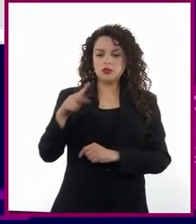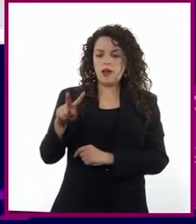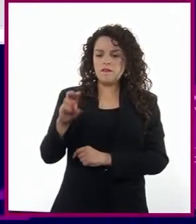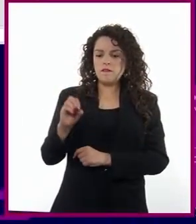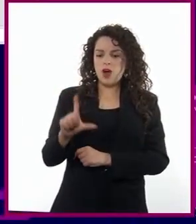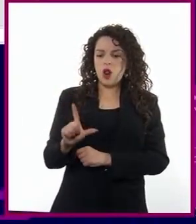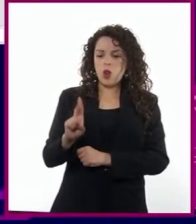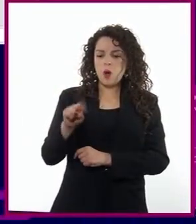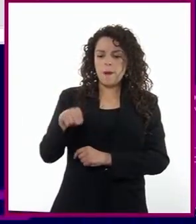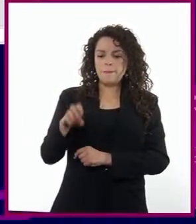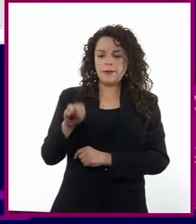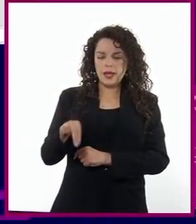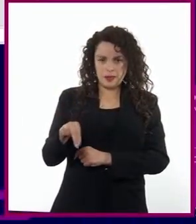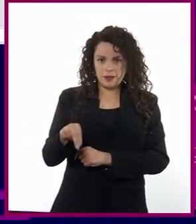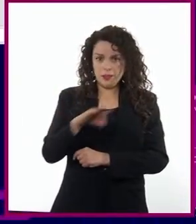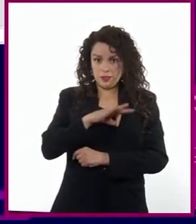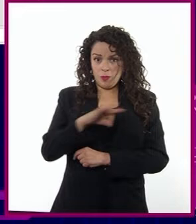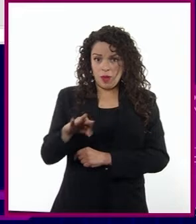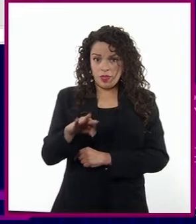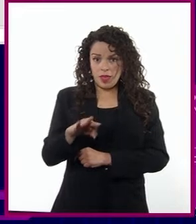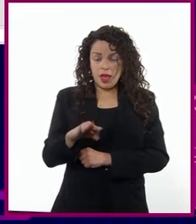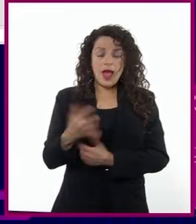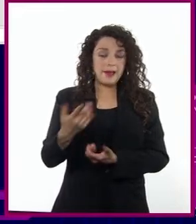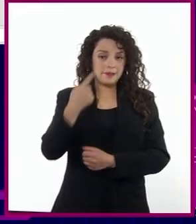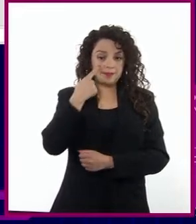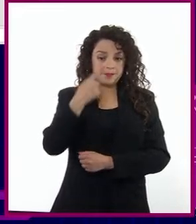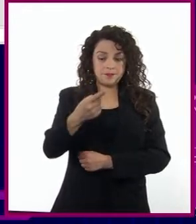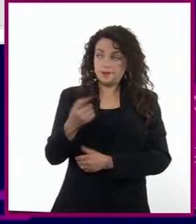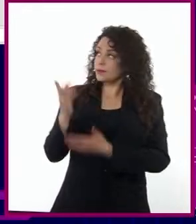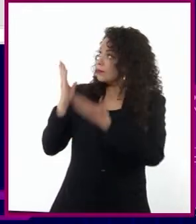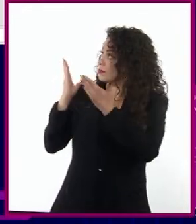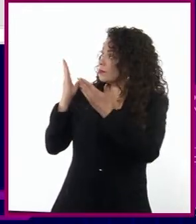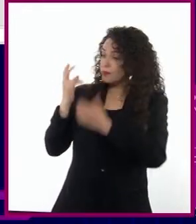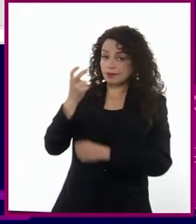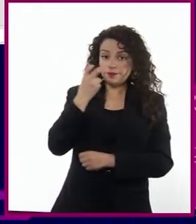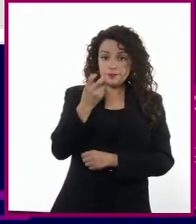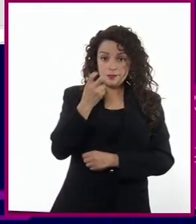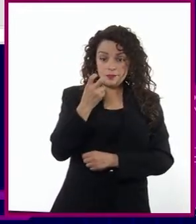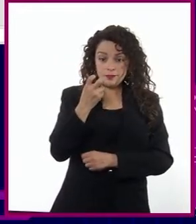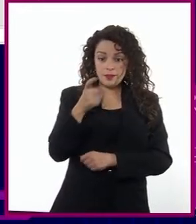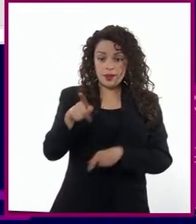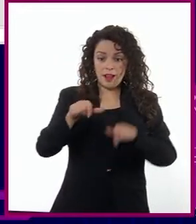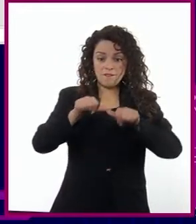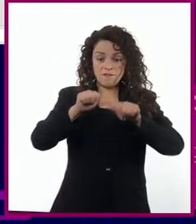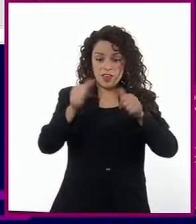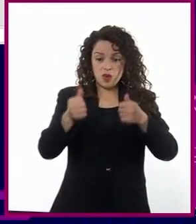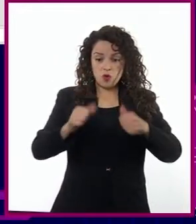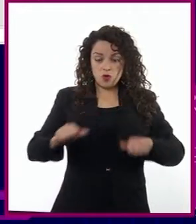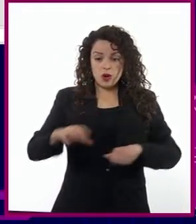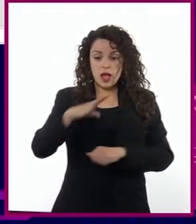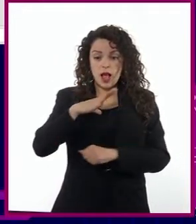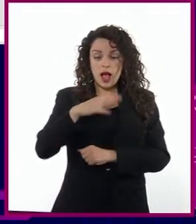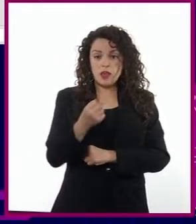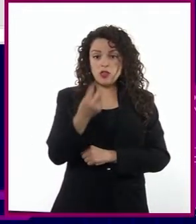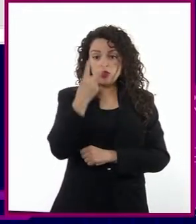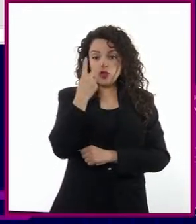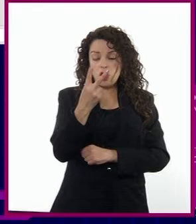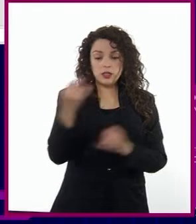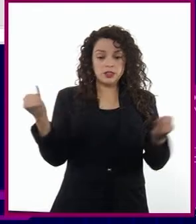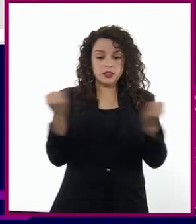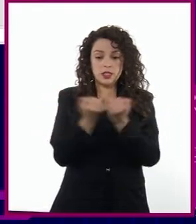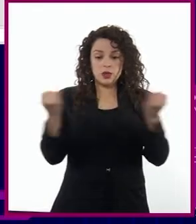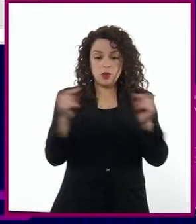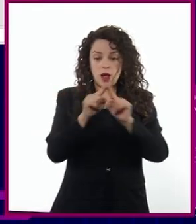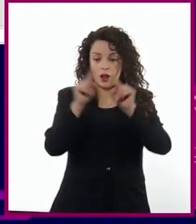En el caso del prisma cuadrangular tenemos una figura regular cuya superficie está formada por dos cuadriláteros iguales